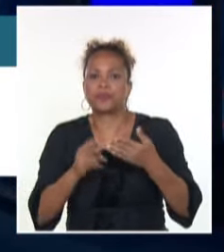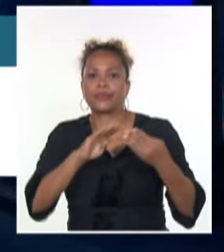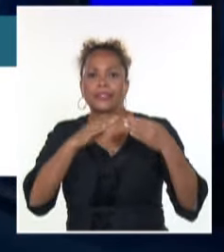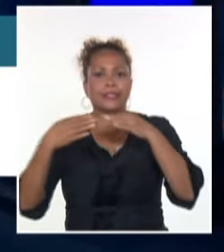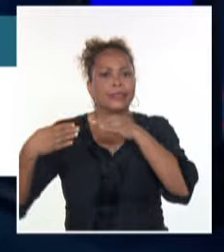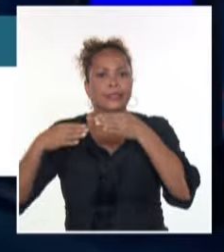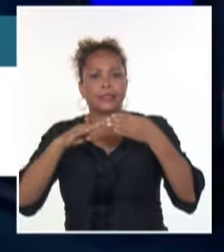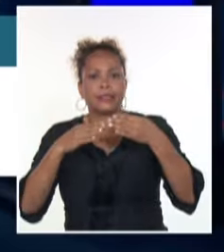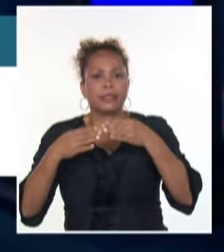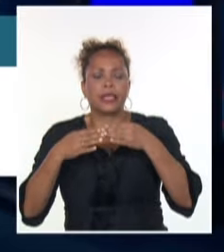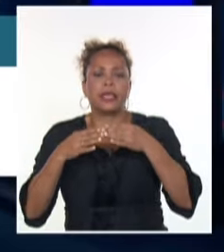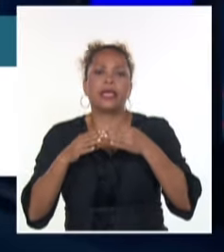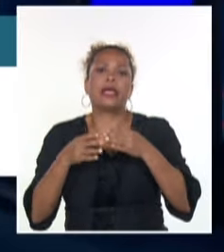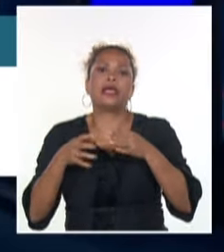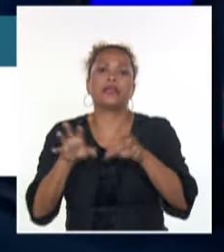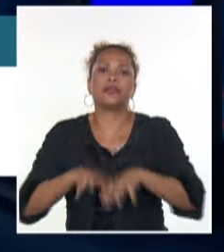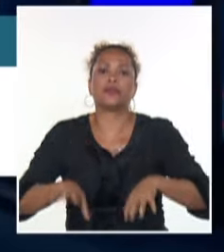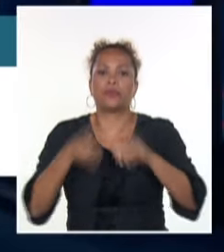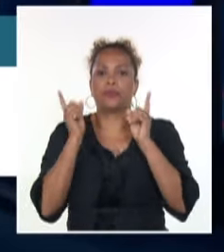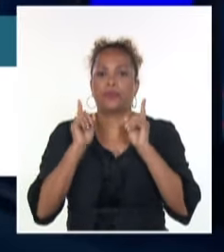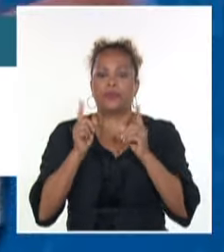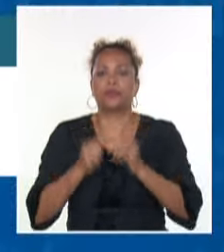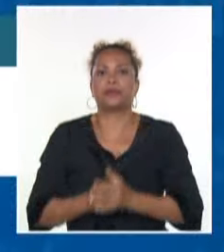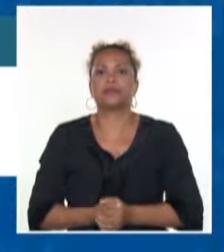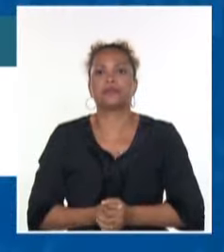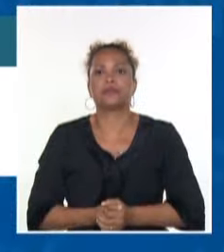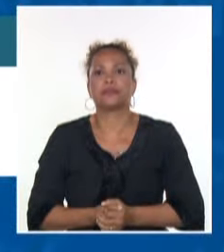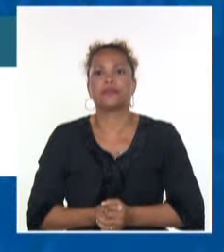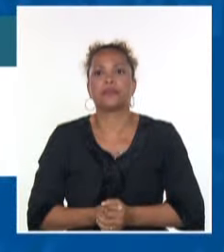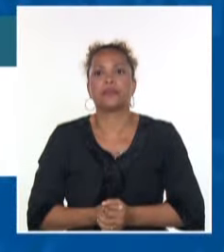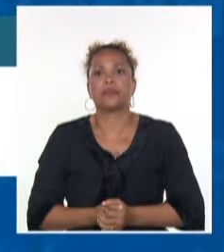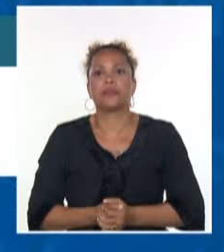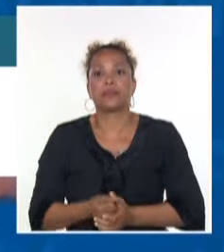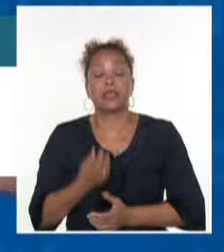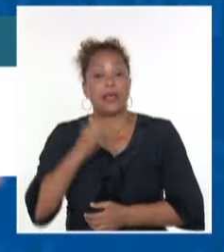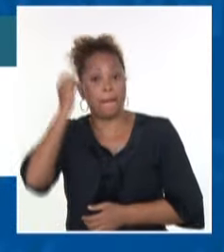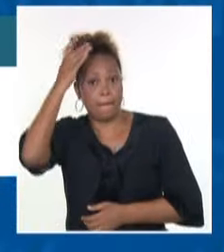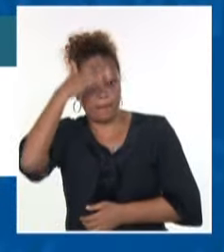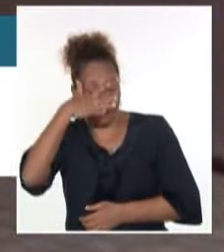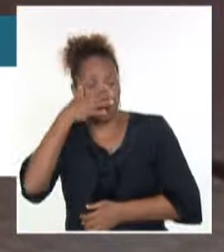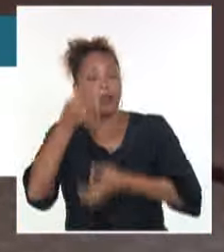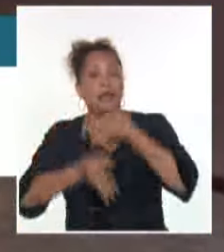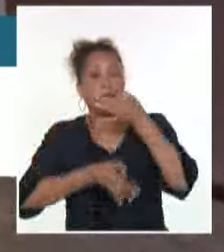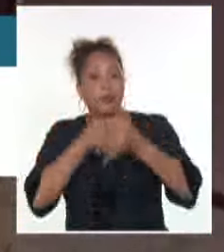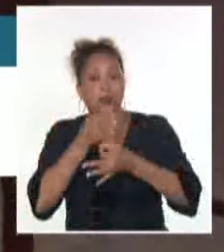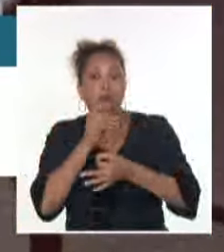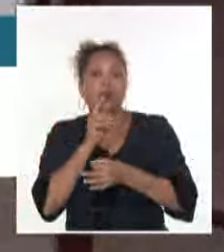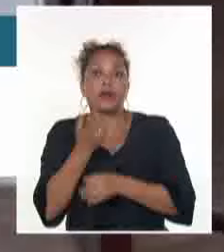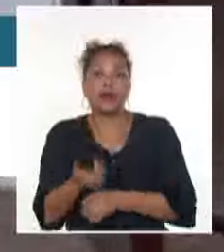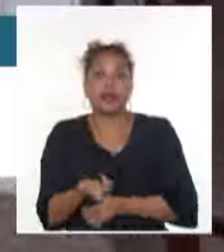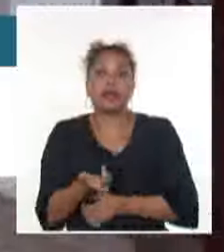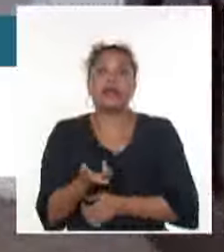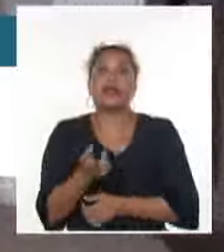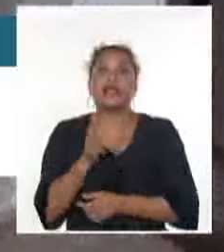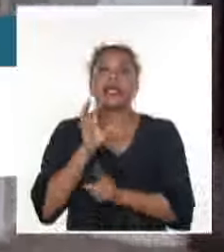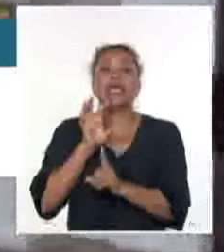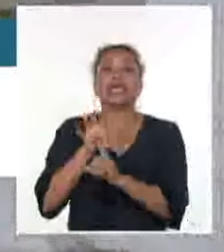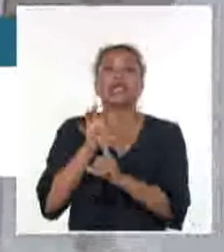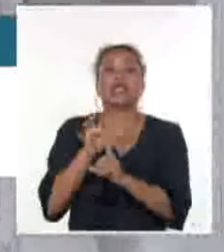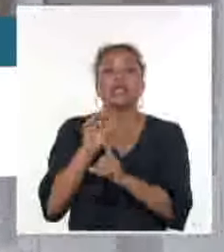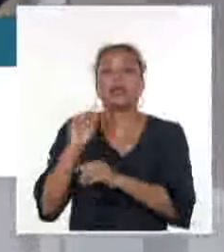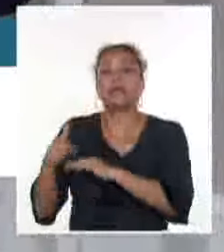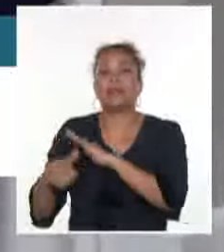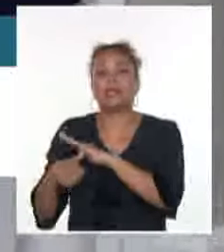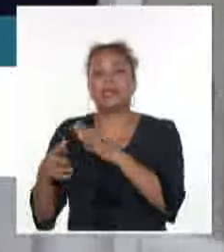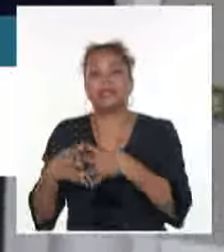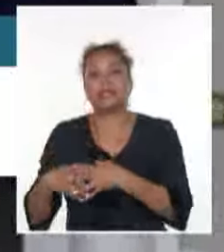contienda política. El candidato del Partido Demócrata hizo habituales señalamientos a las críticas del representante republicano a la veracidad de